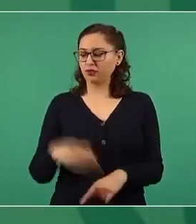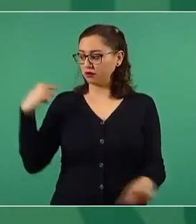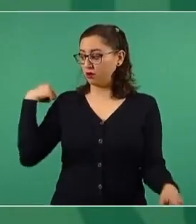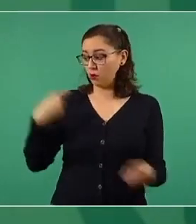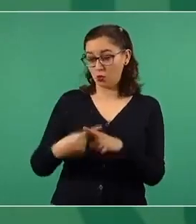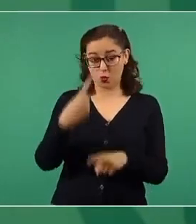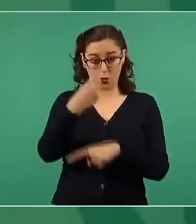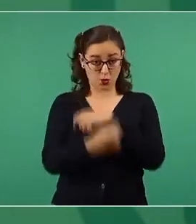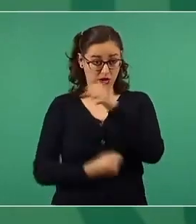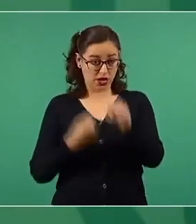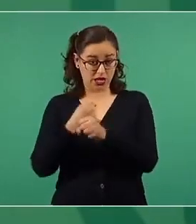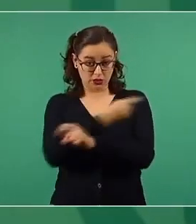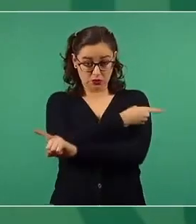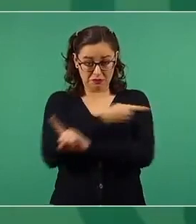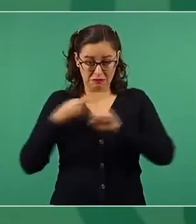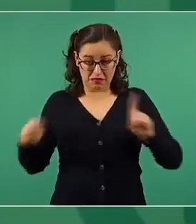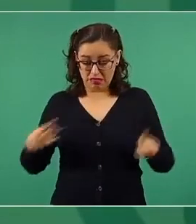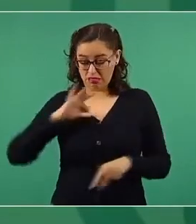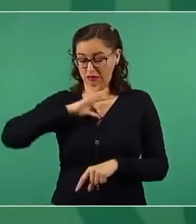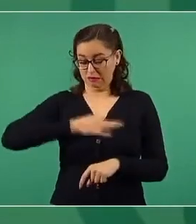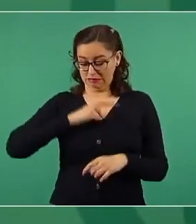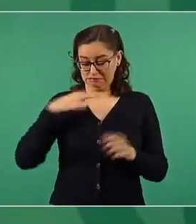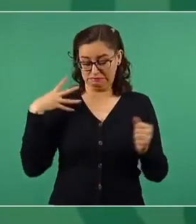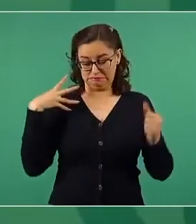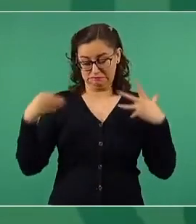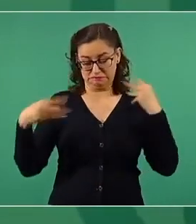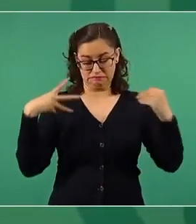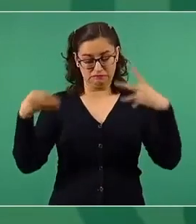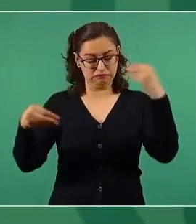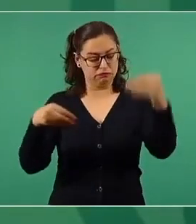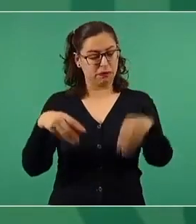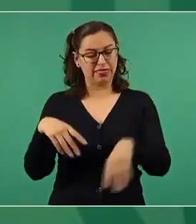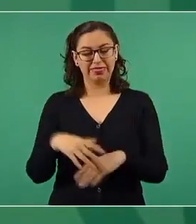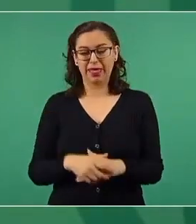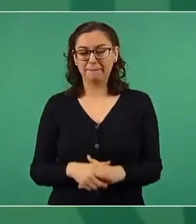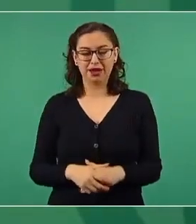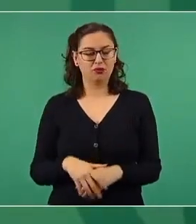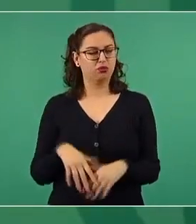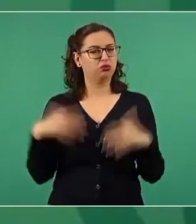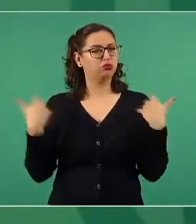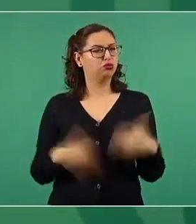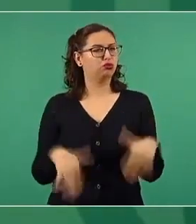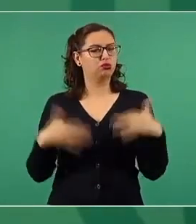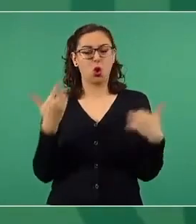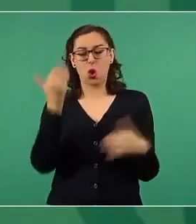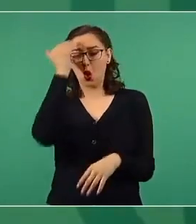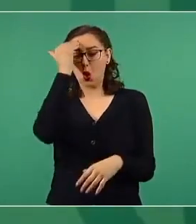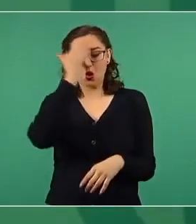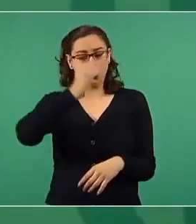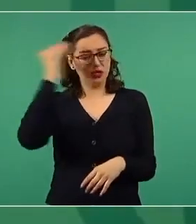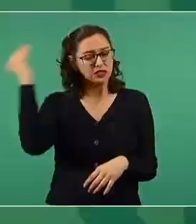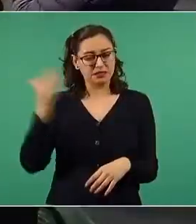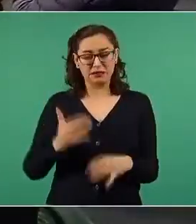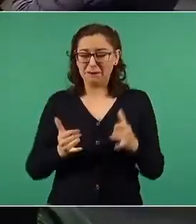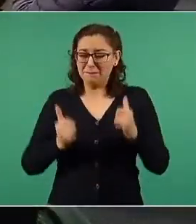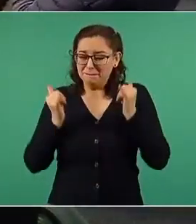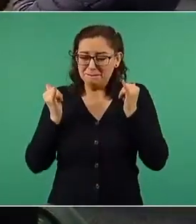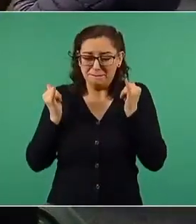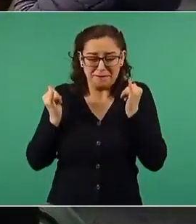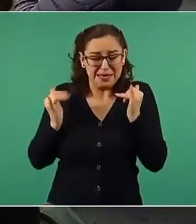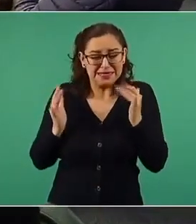durísima por todo el dolor que acarrea, lo difícil que